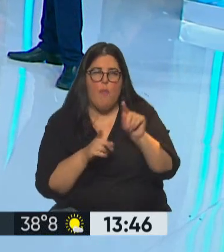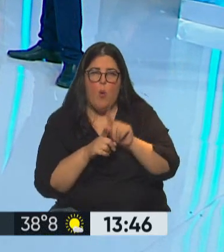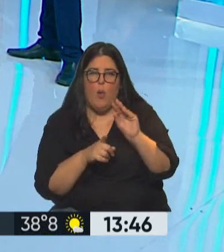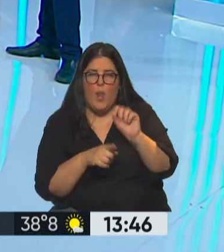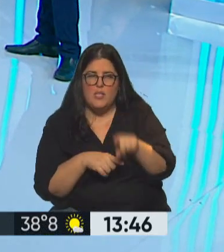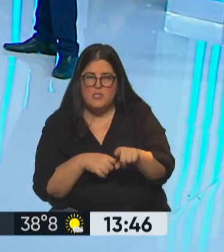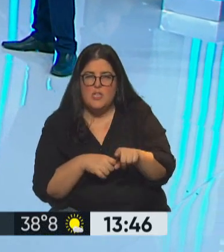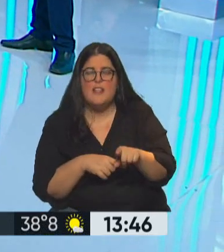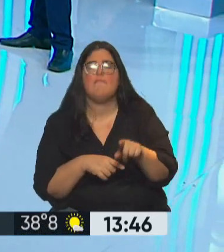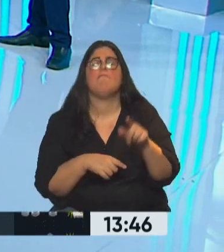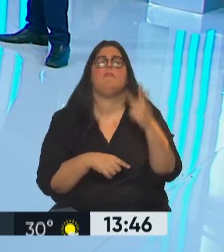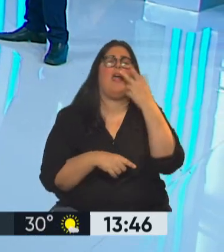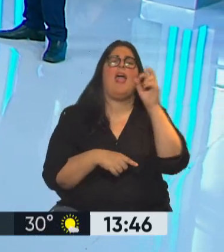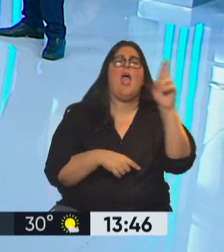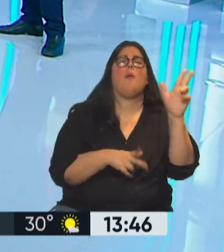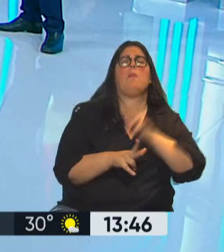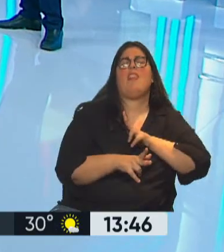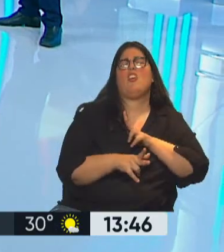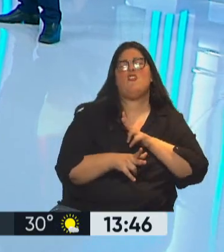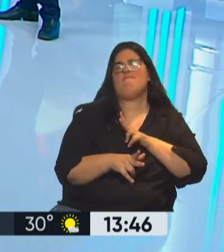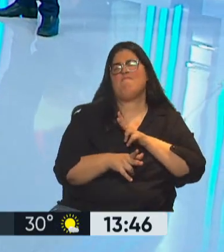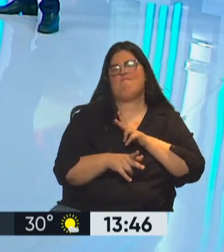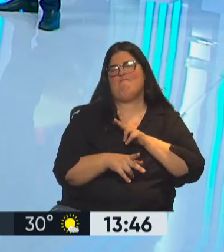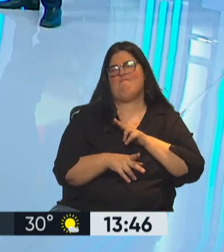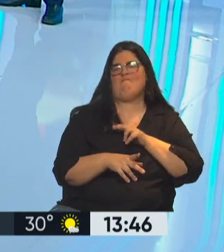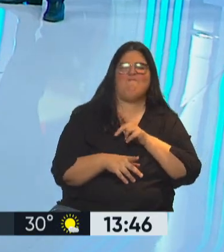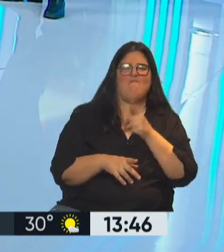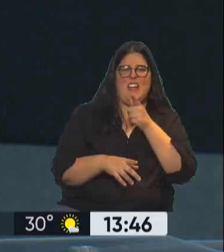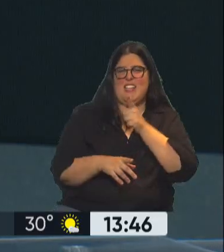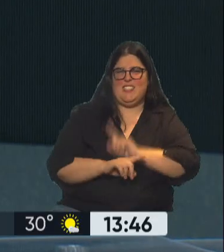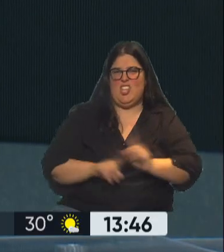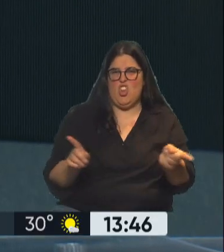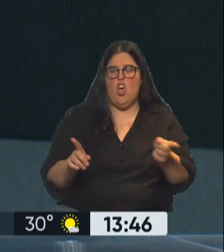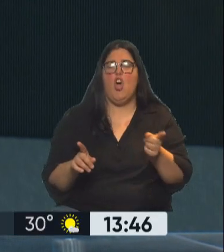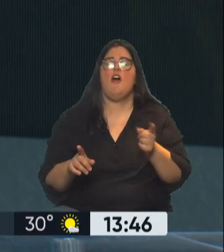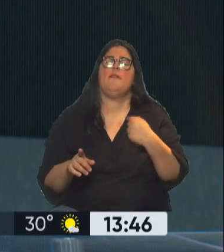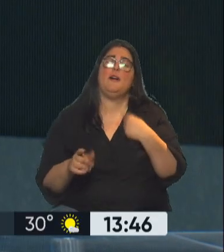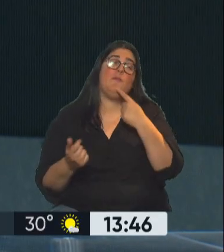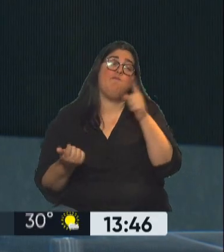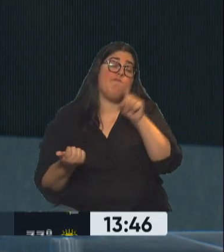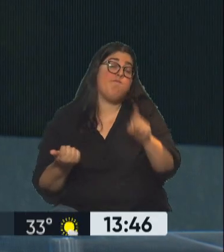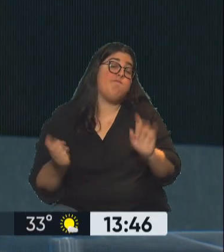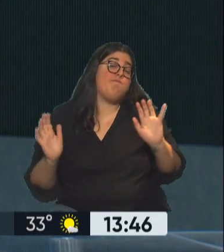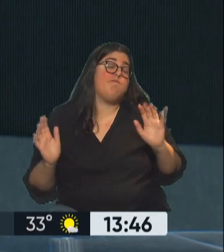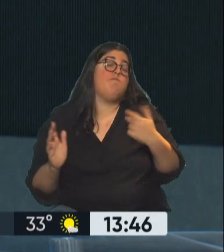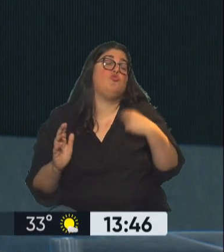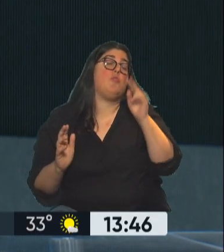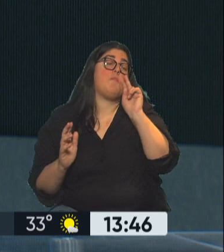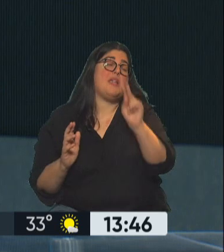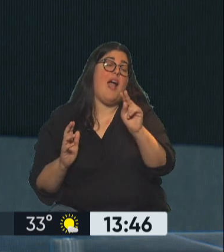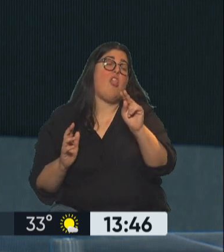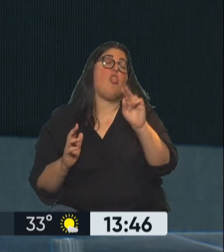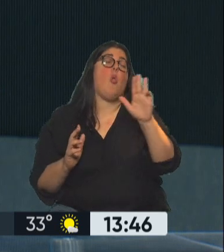que era un poco improbable, ¿no? Bueno, es la incógnita, ¿no? Yo prestaba atención también a las últimas declaraciones de